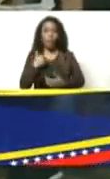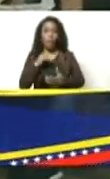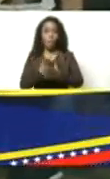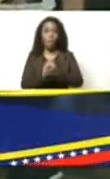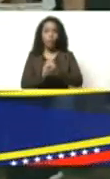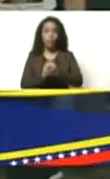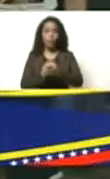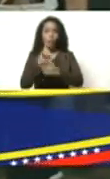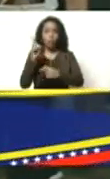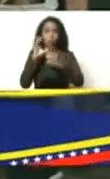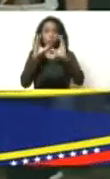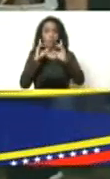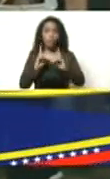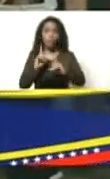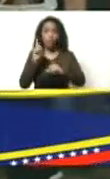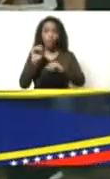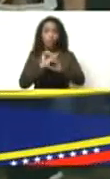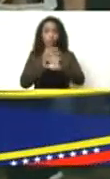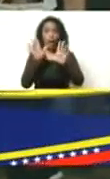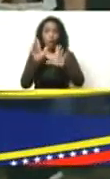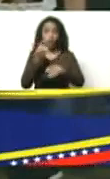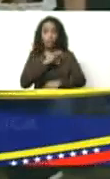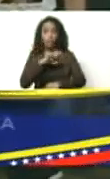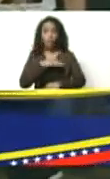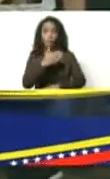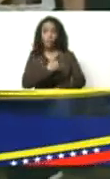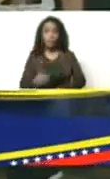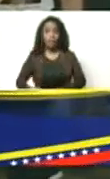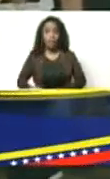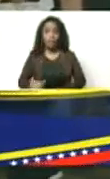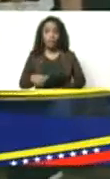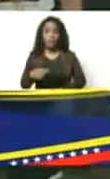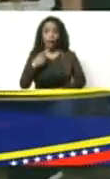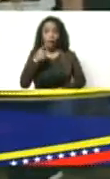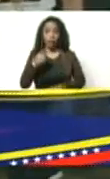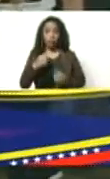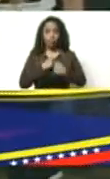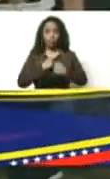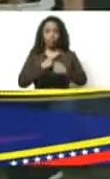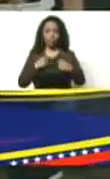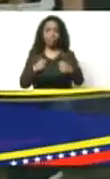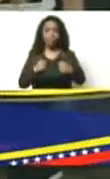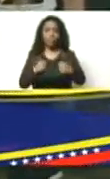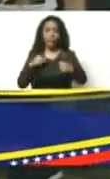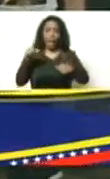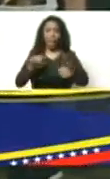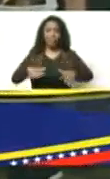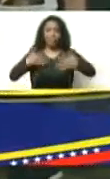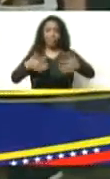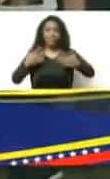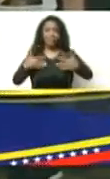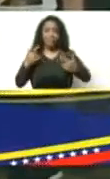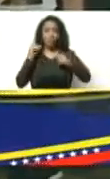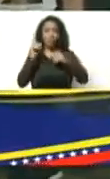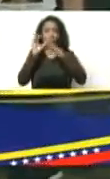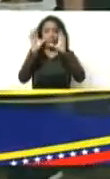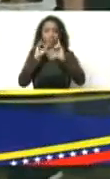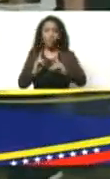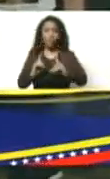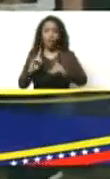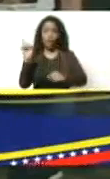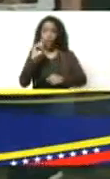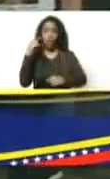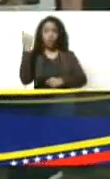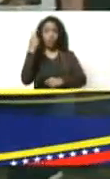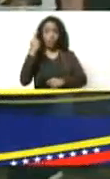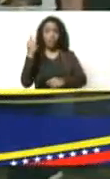Ronald, después de sus decisiones y de sus declaraciones, señor presidente, Ronald sacó pecho. Ronald está contento por su decisión y yo creo que no es